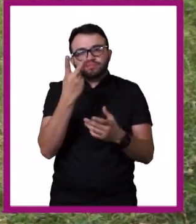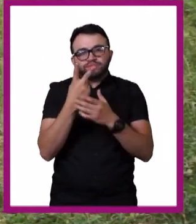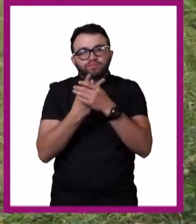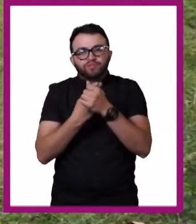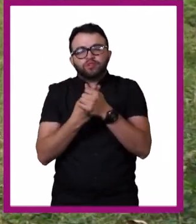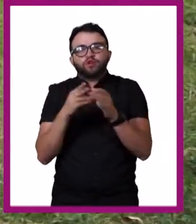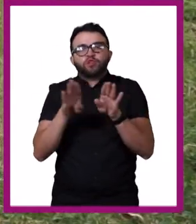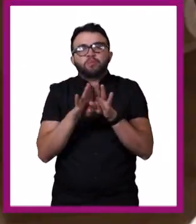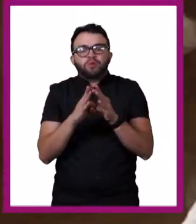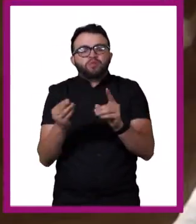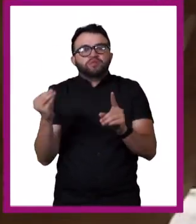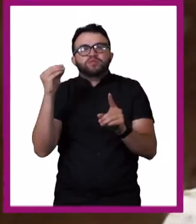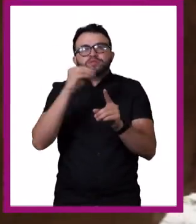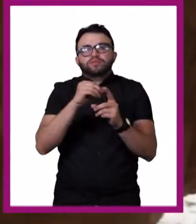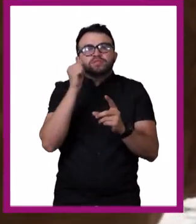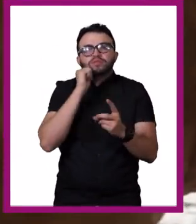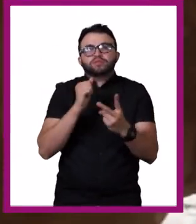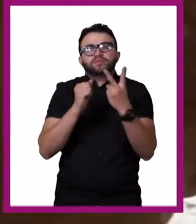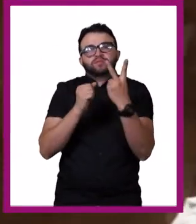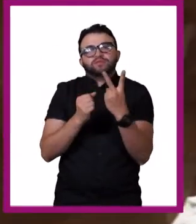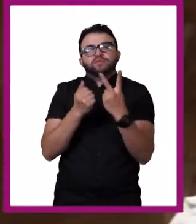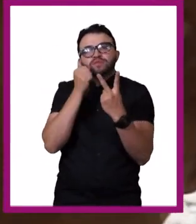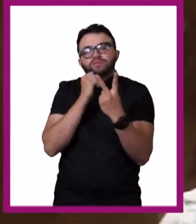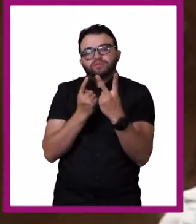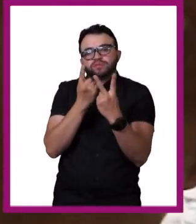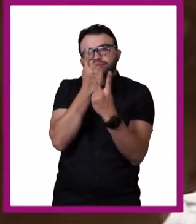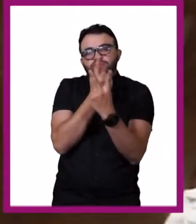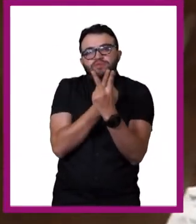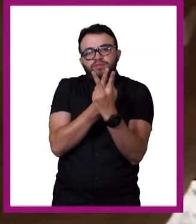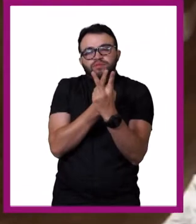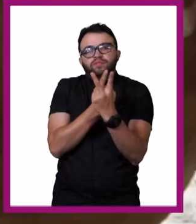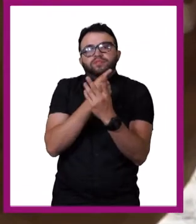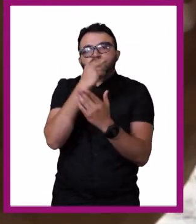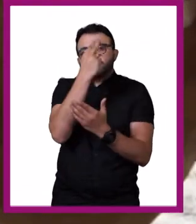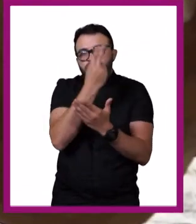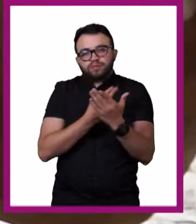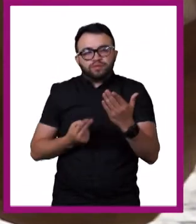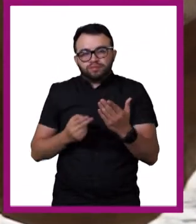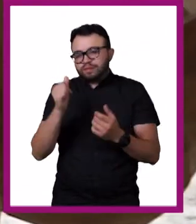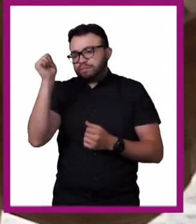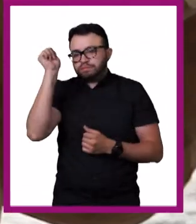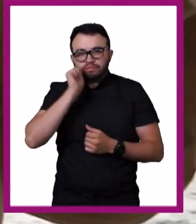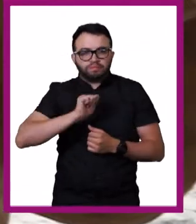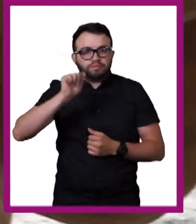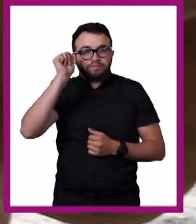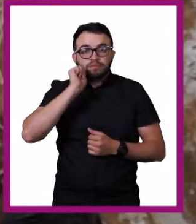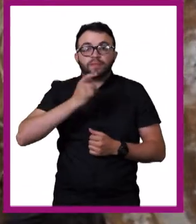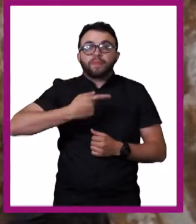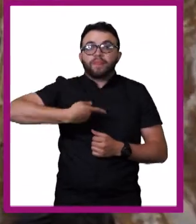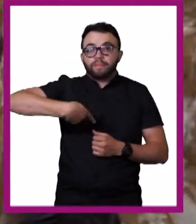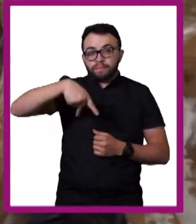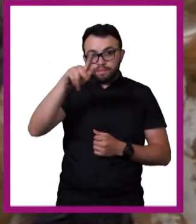Siempre está atrás del dibujo y de la escultura y de la pintura. Pero,